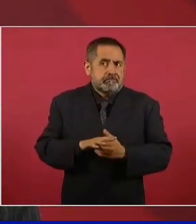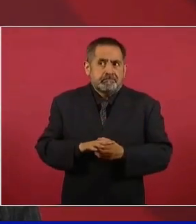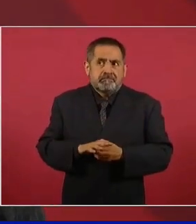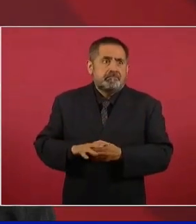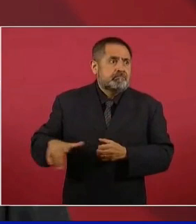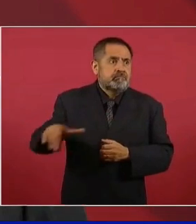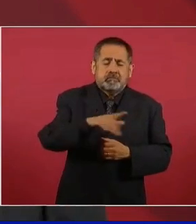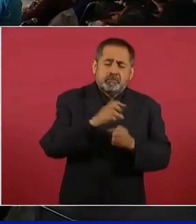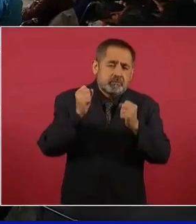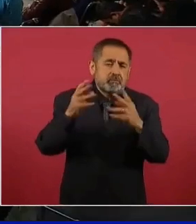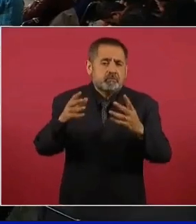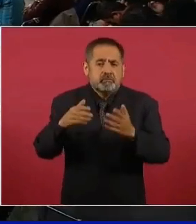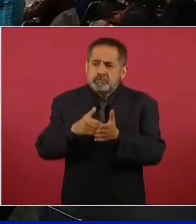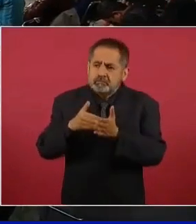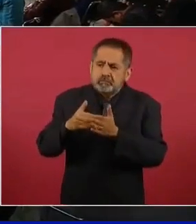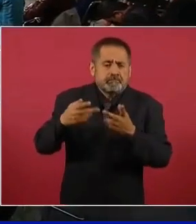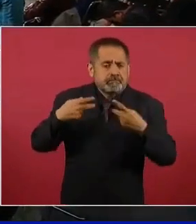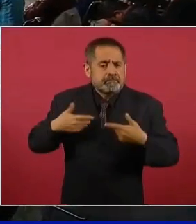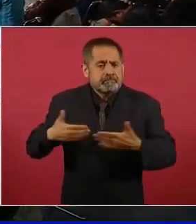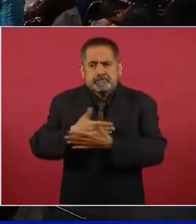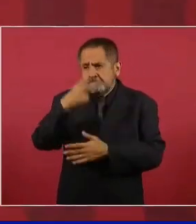porque millones de mexicanos